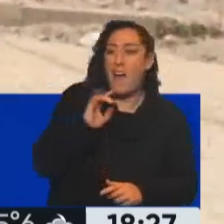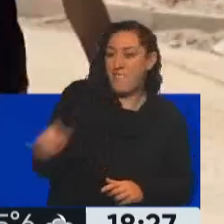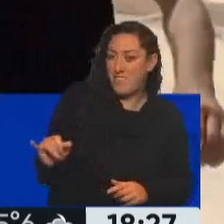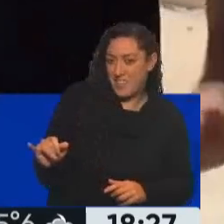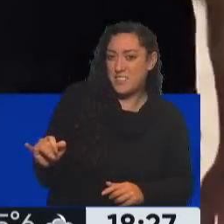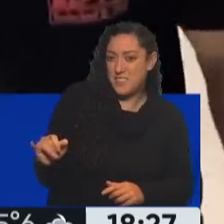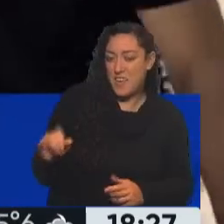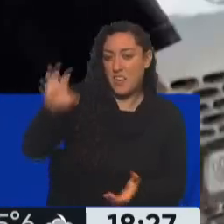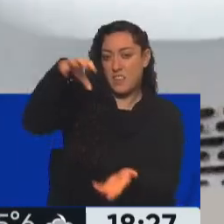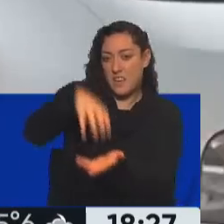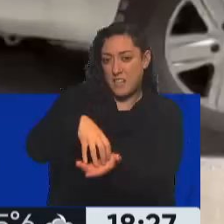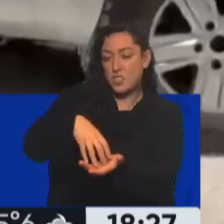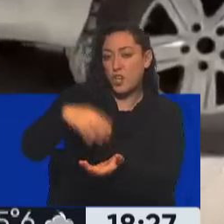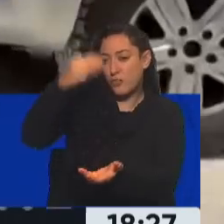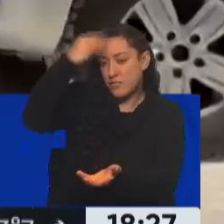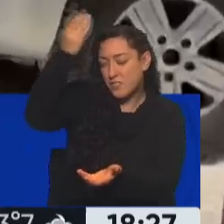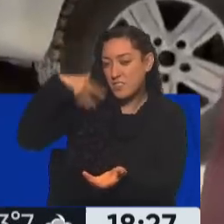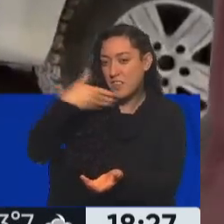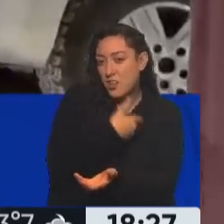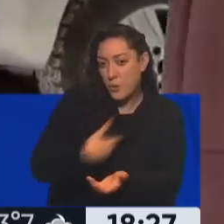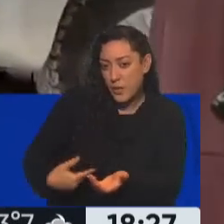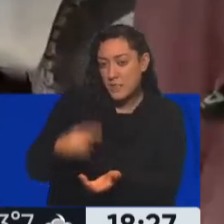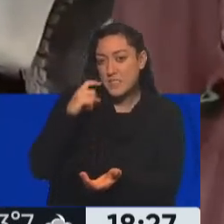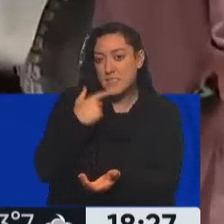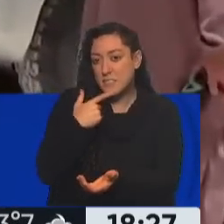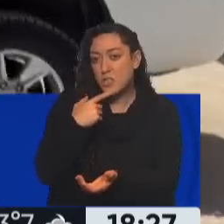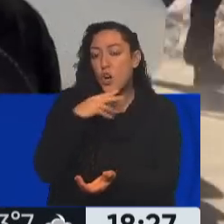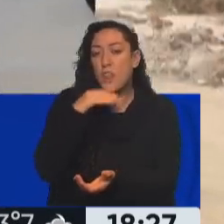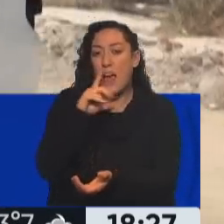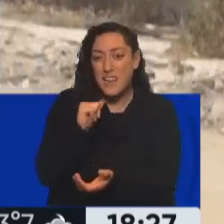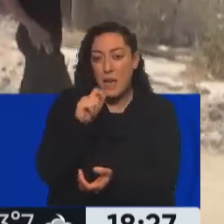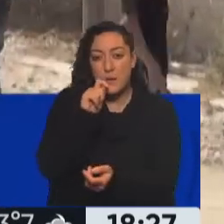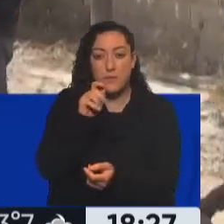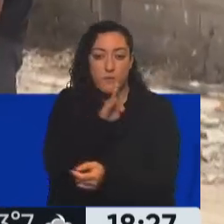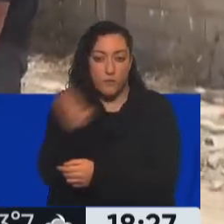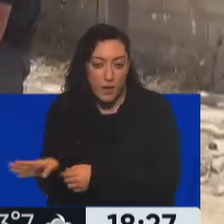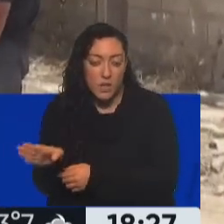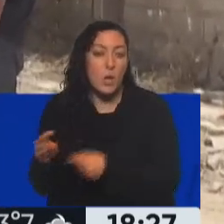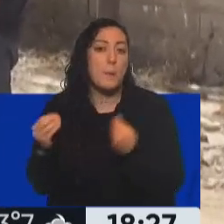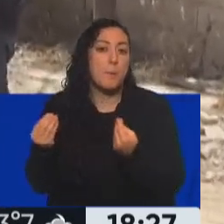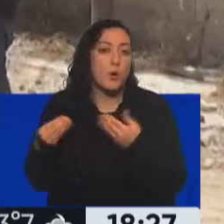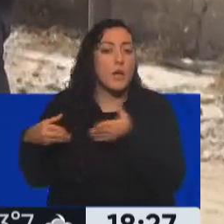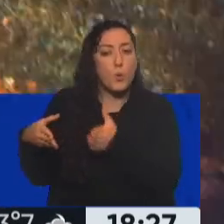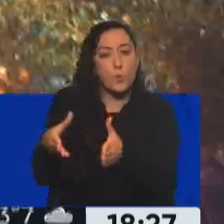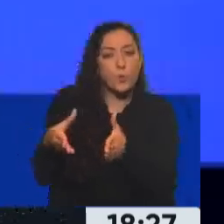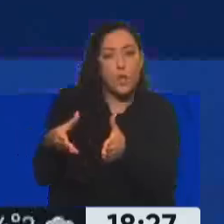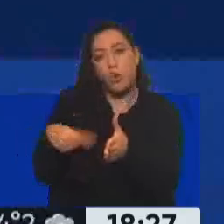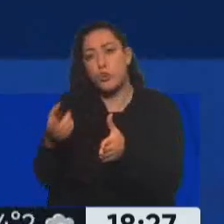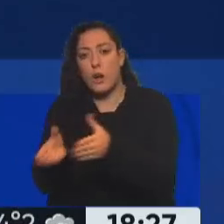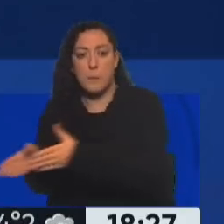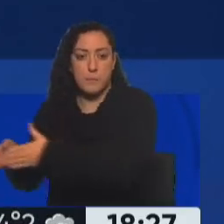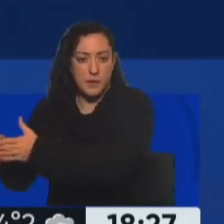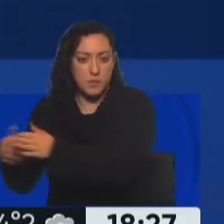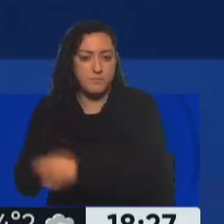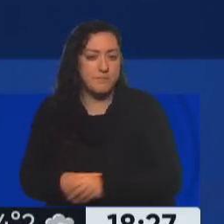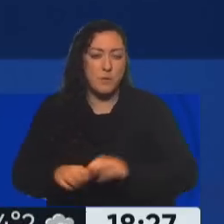una delegación diplomática europea que visitaba Cisjordania, alegando que se desviaron de la ruta autorizada. It